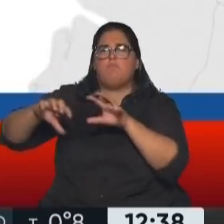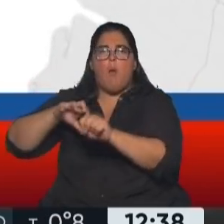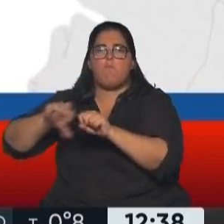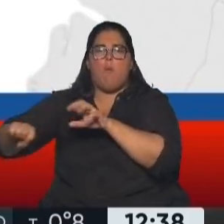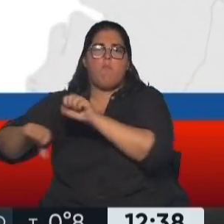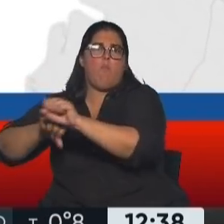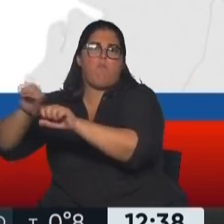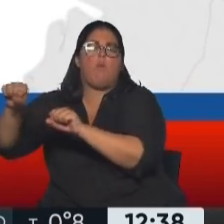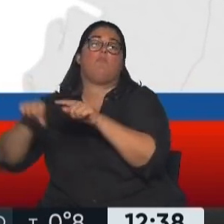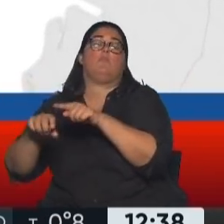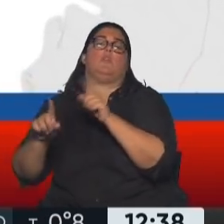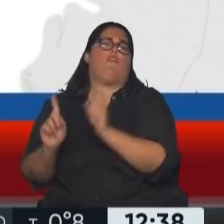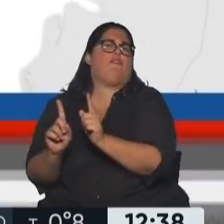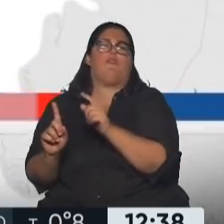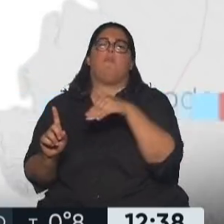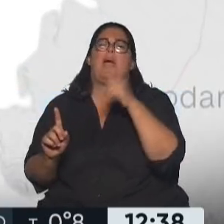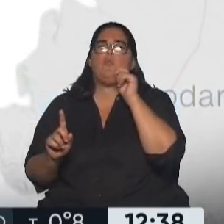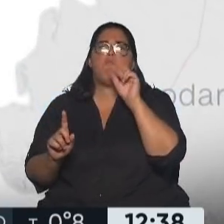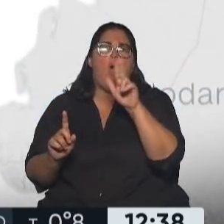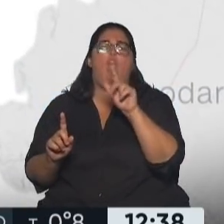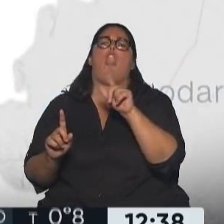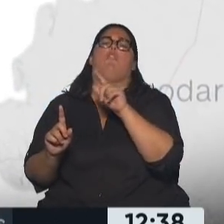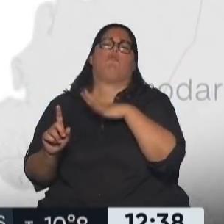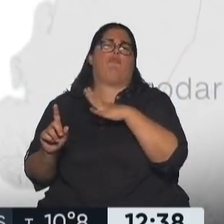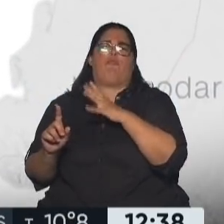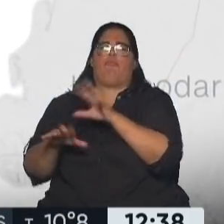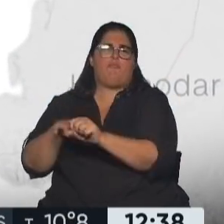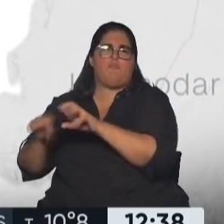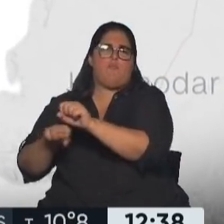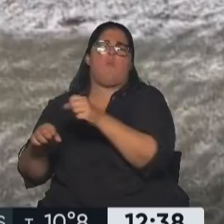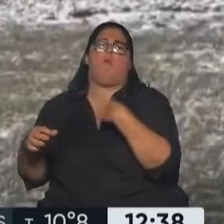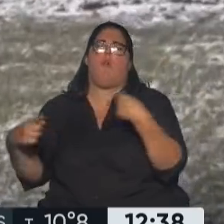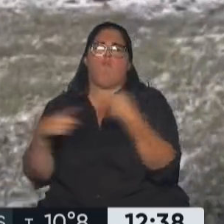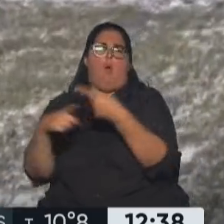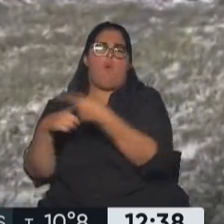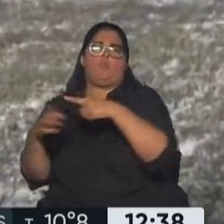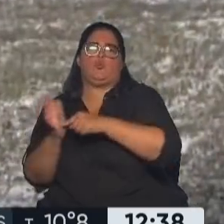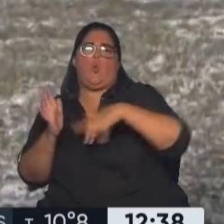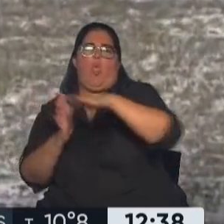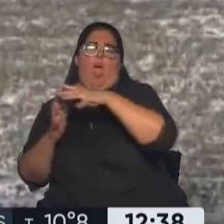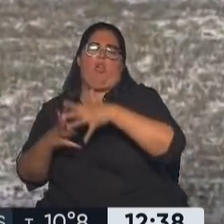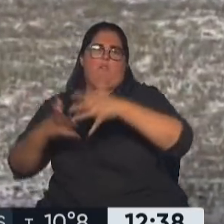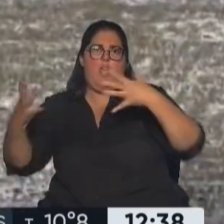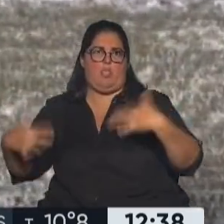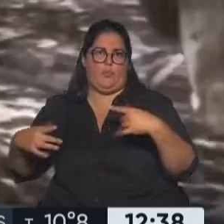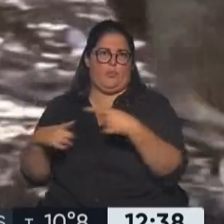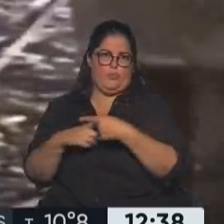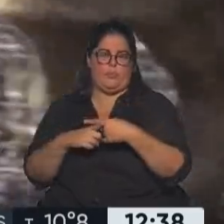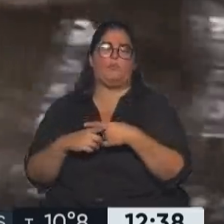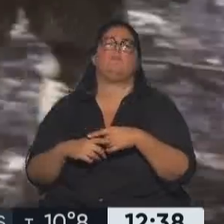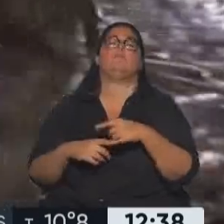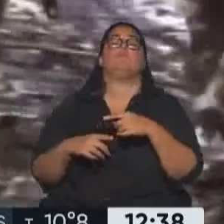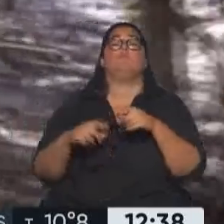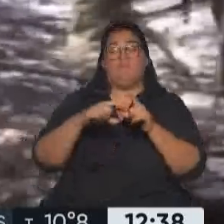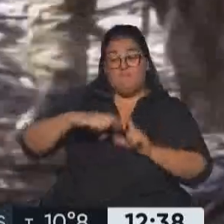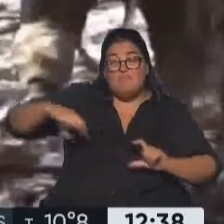y mantienen un asedio a Mariupol, donde están librando combates urbanos a gran escala. Pero aún en este corredor, Rusia